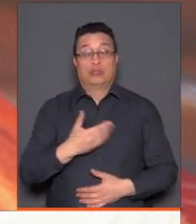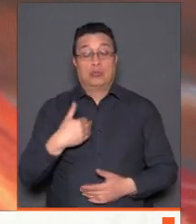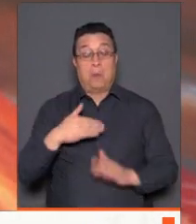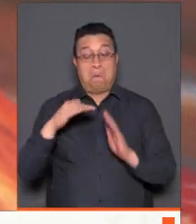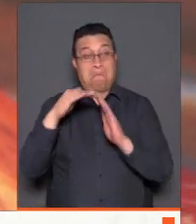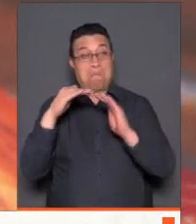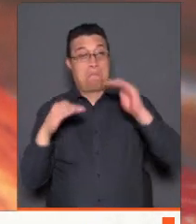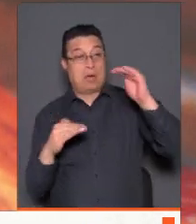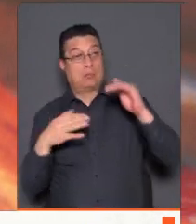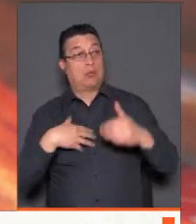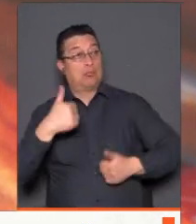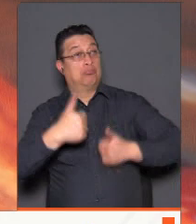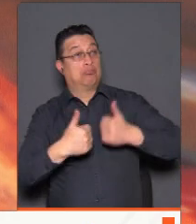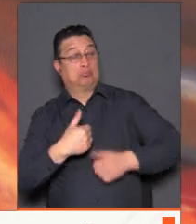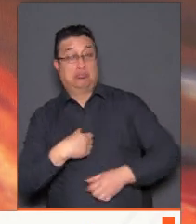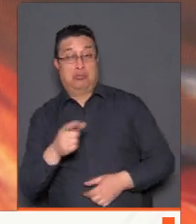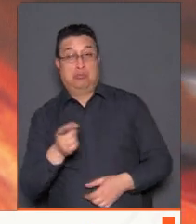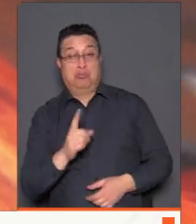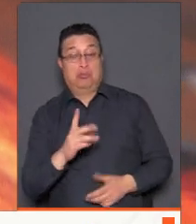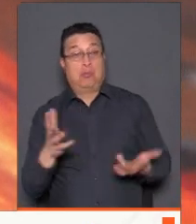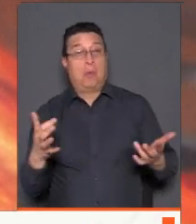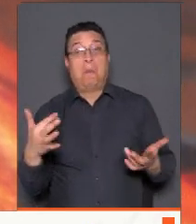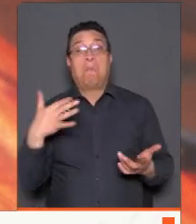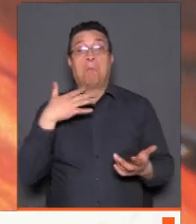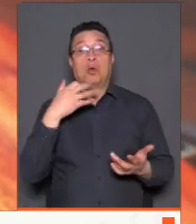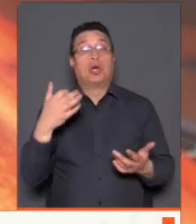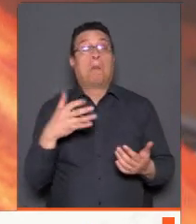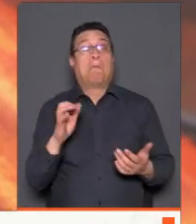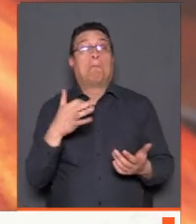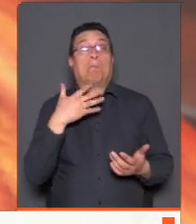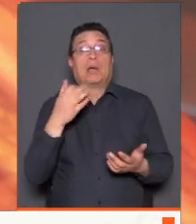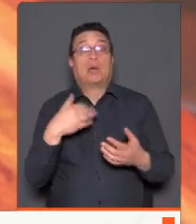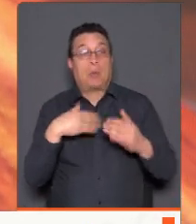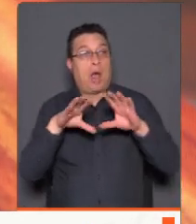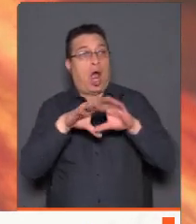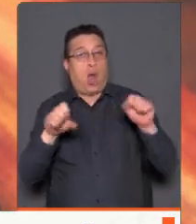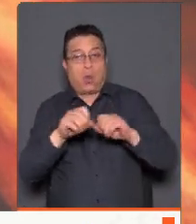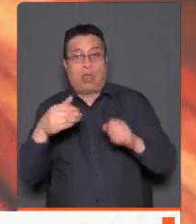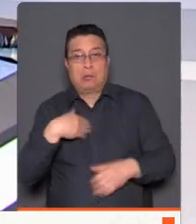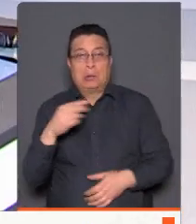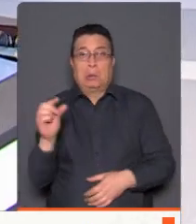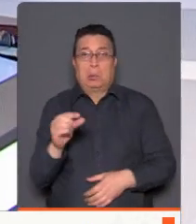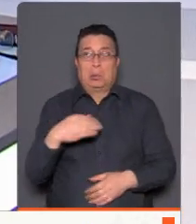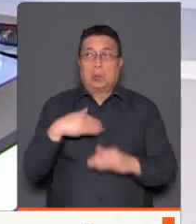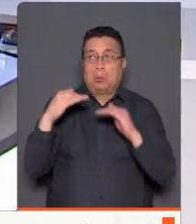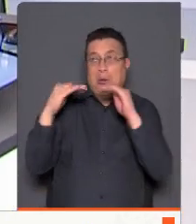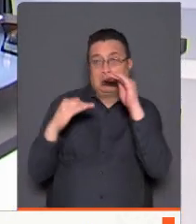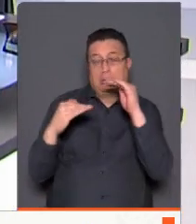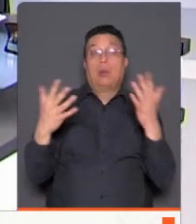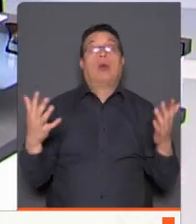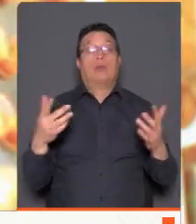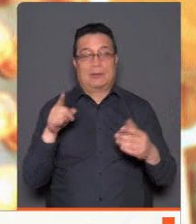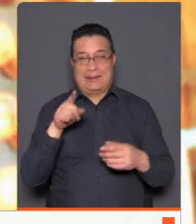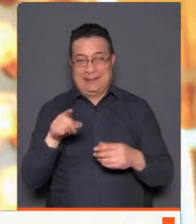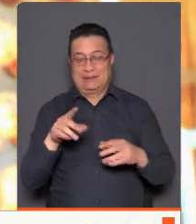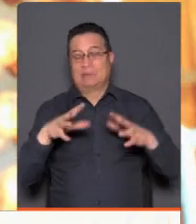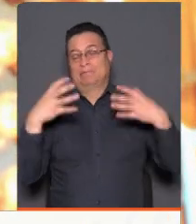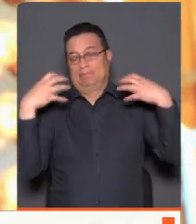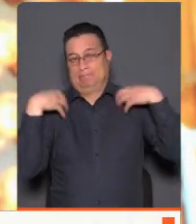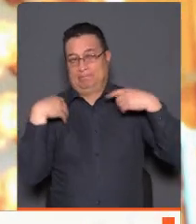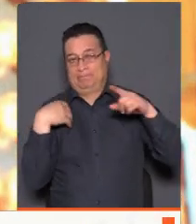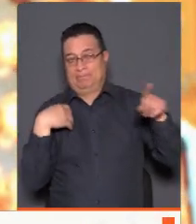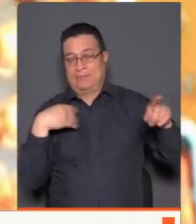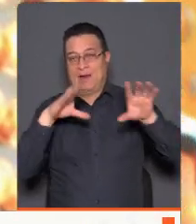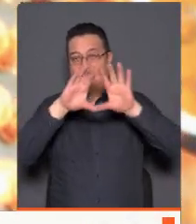de no competir, ¿por qué podría servirme ponerme de acuerdo si yo soy el menor? Eso es lo que está investigando la Fiscalía Nacional Económica. Si es que hubo